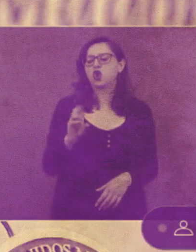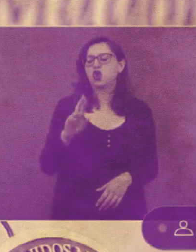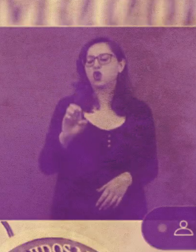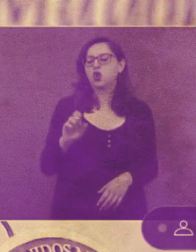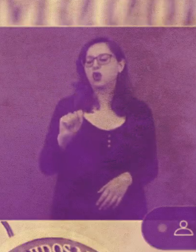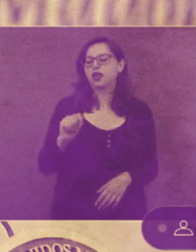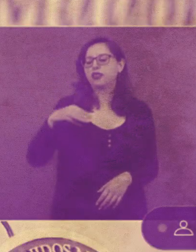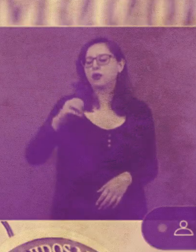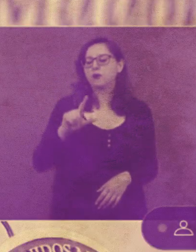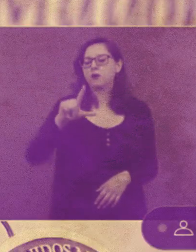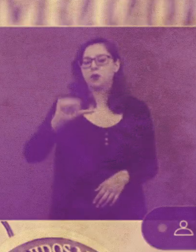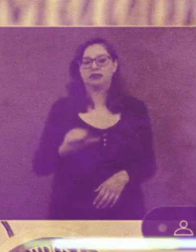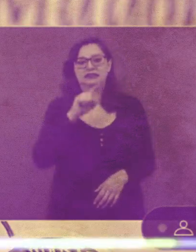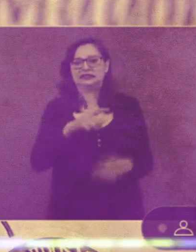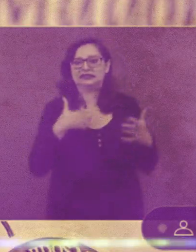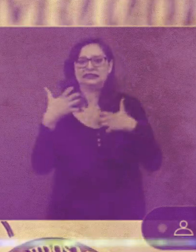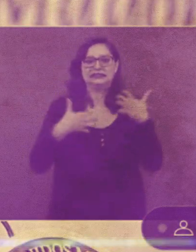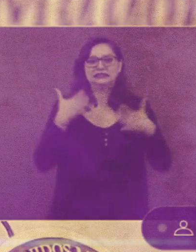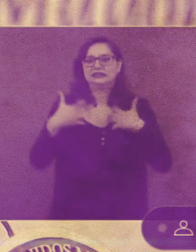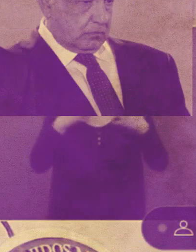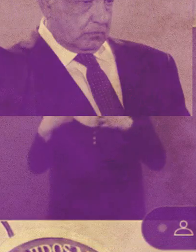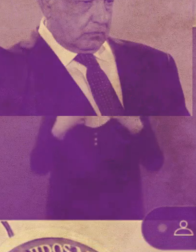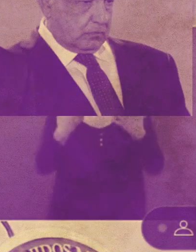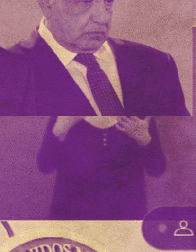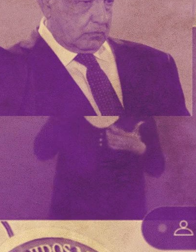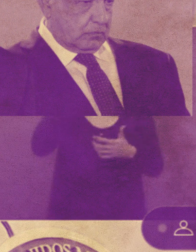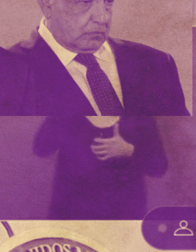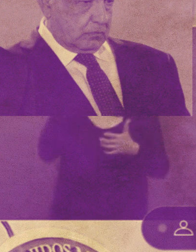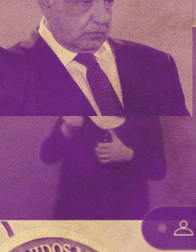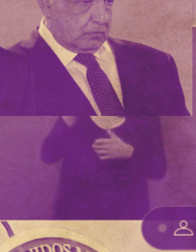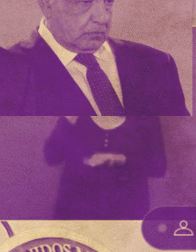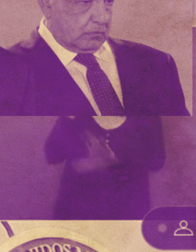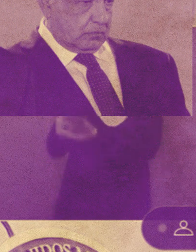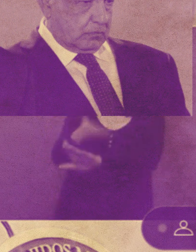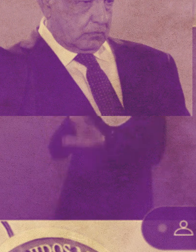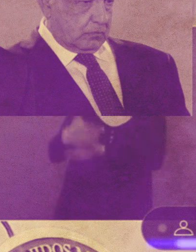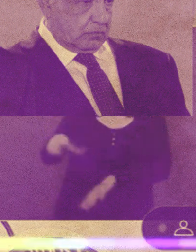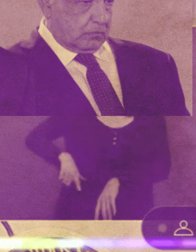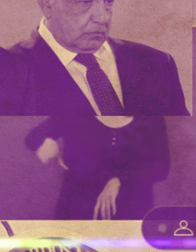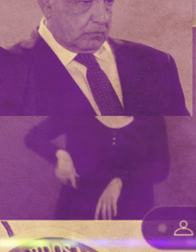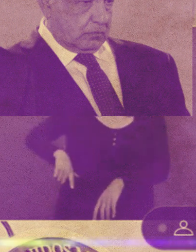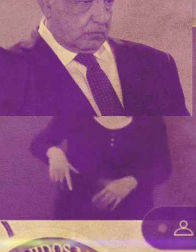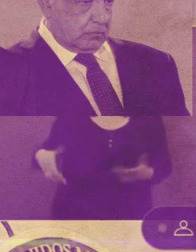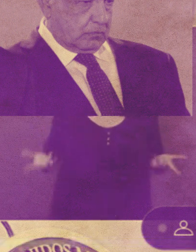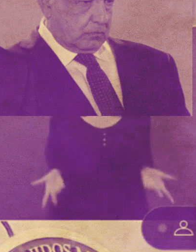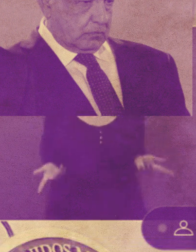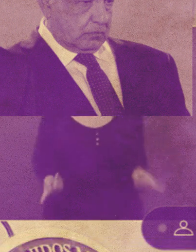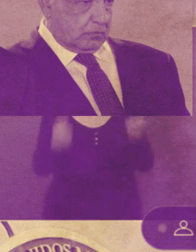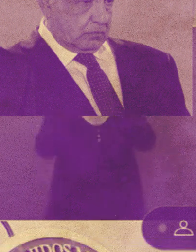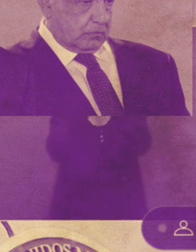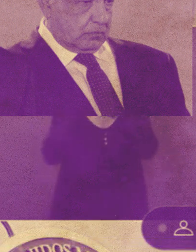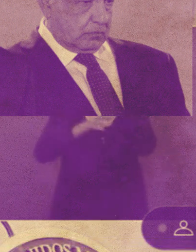Como ya es costumbre de cada miércoles, el periodista Carlos Loret de Mola es mencionado en la mañanera en la sección en la que